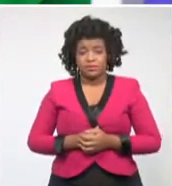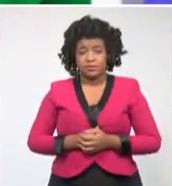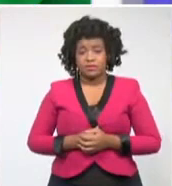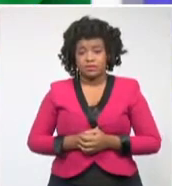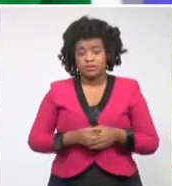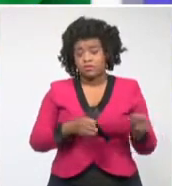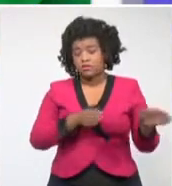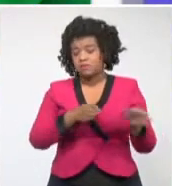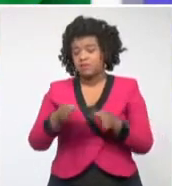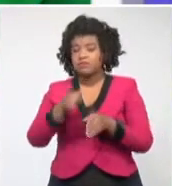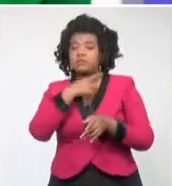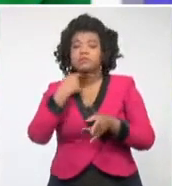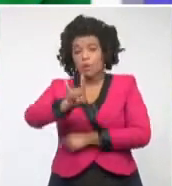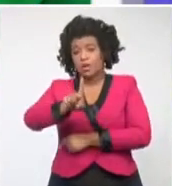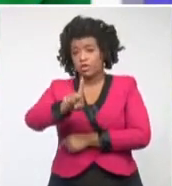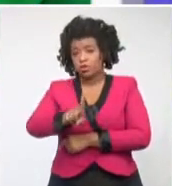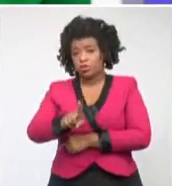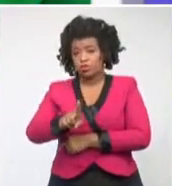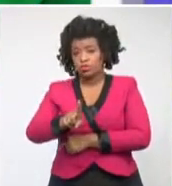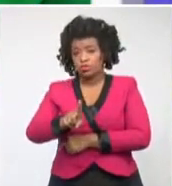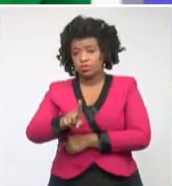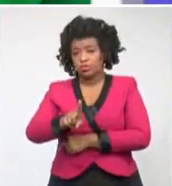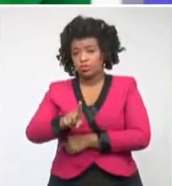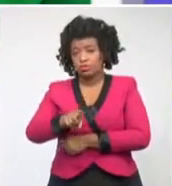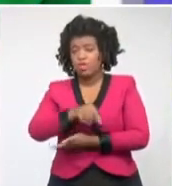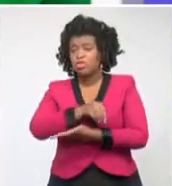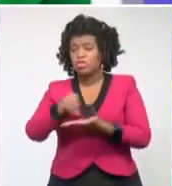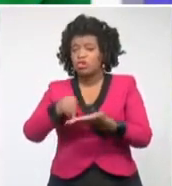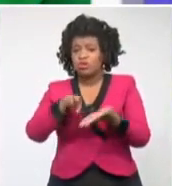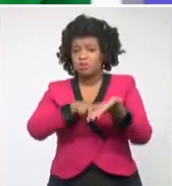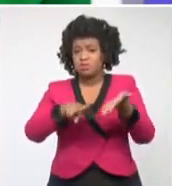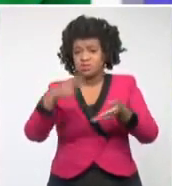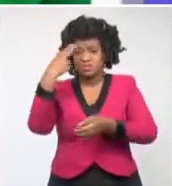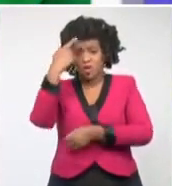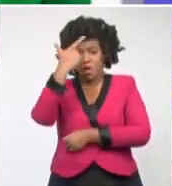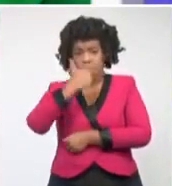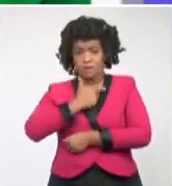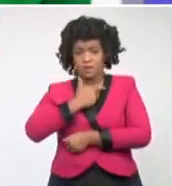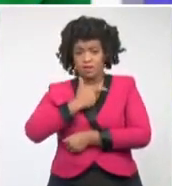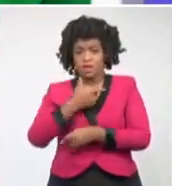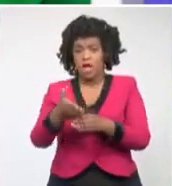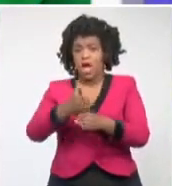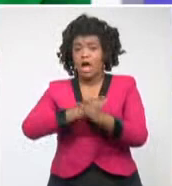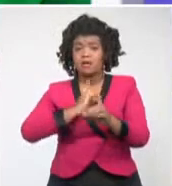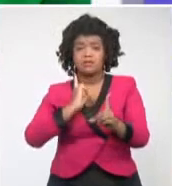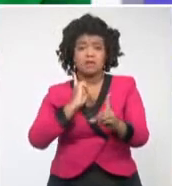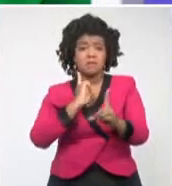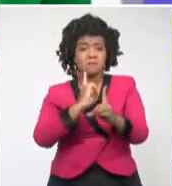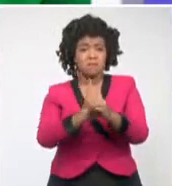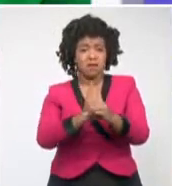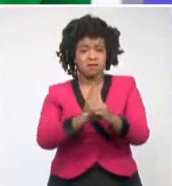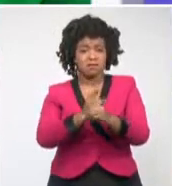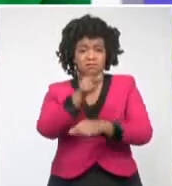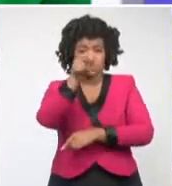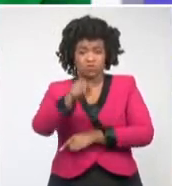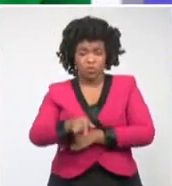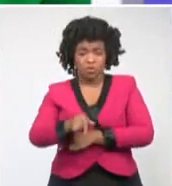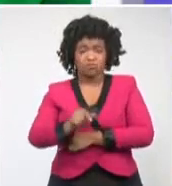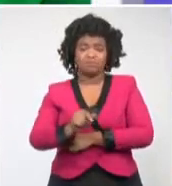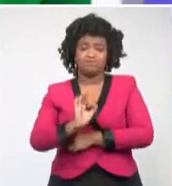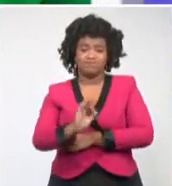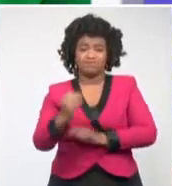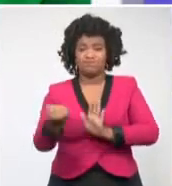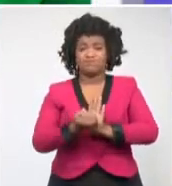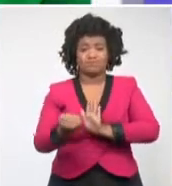edad del municipio Barranca de Ciego de Ávila, contacto de un caso confirmado previamente, con